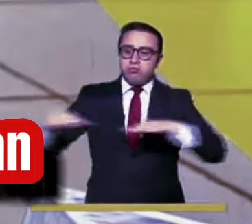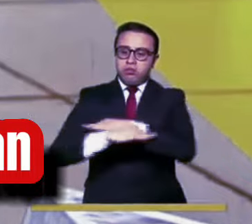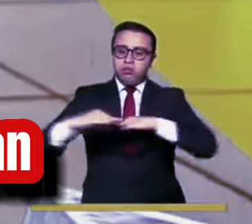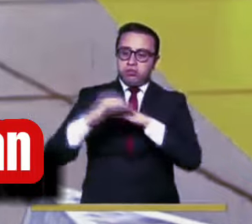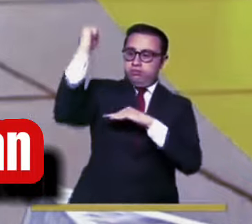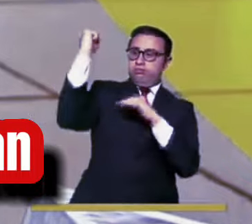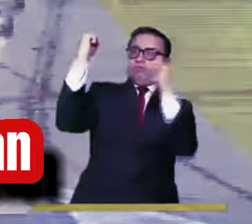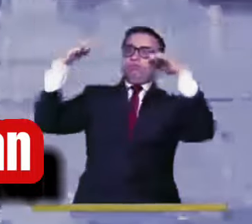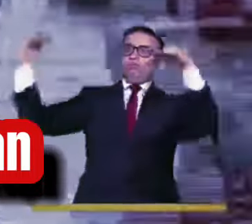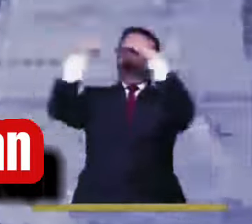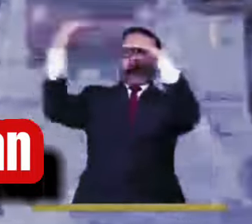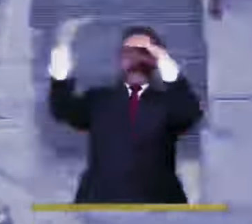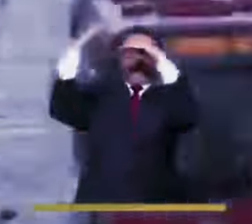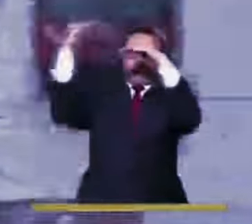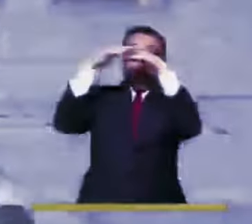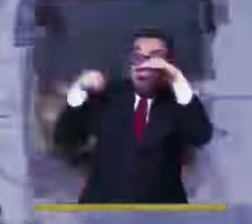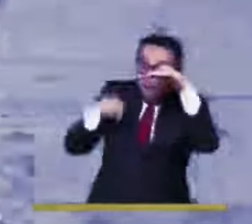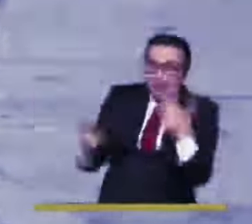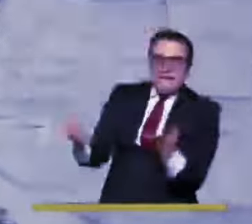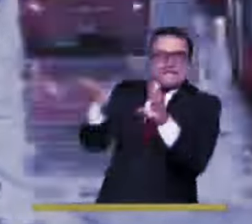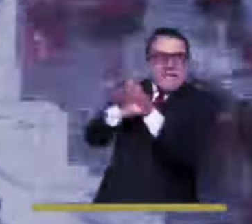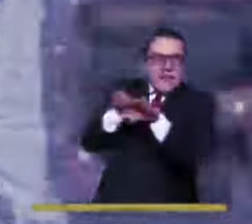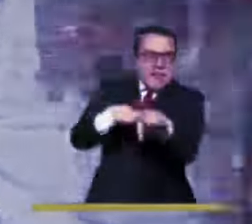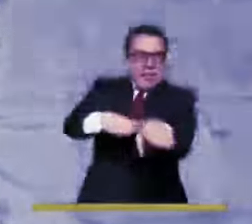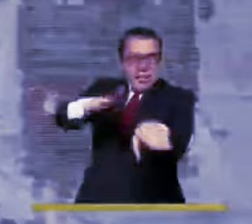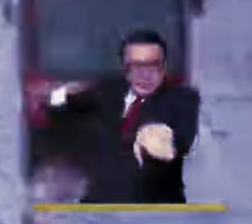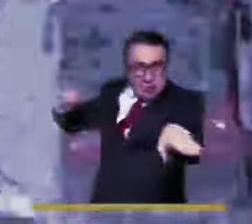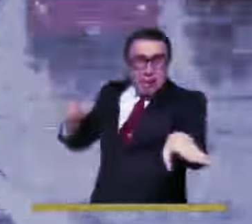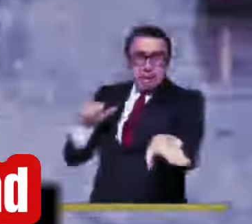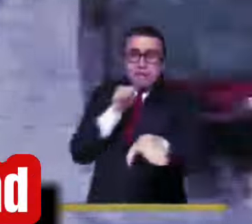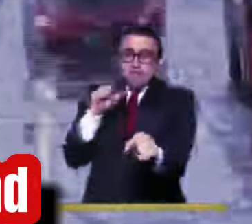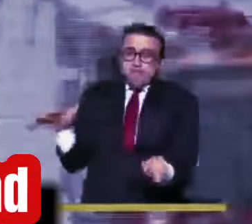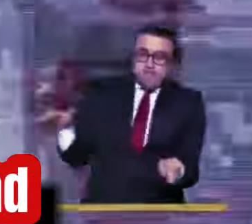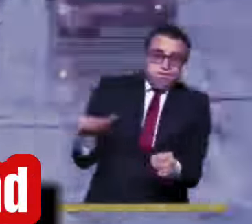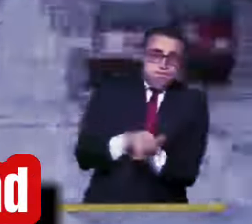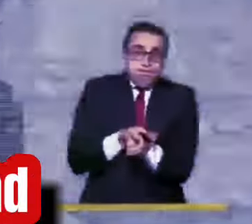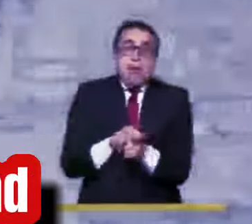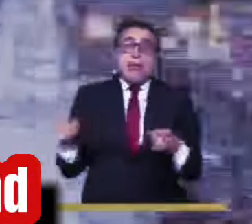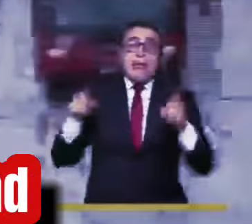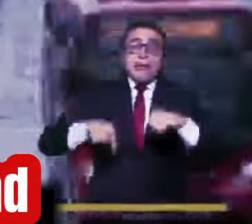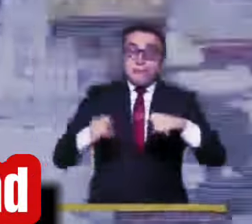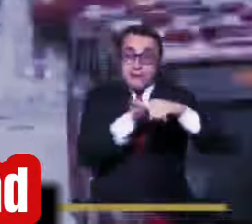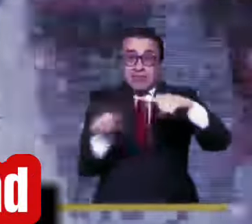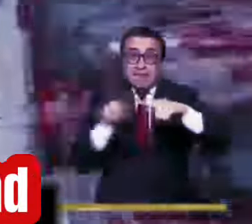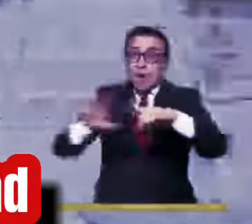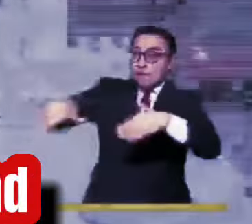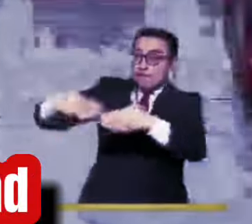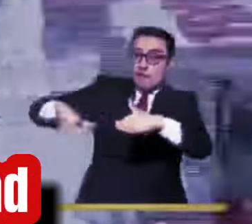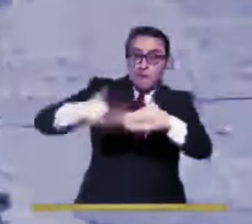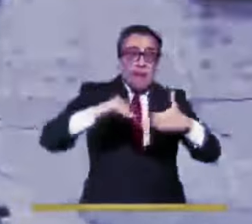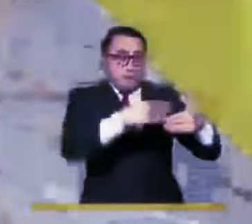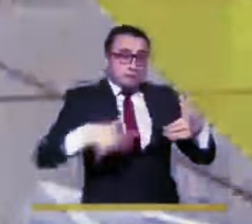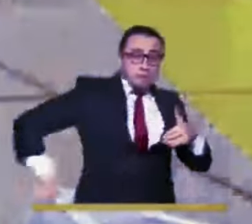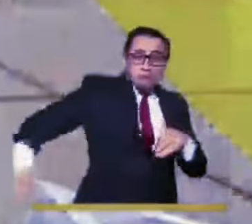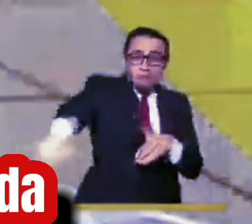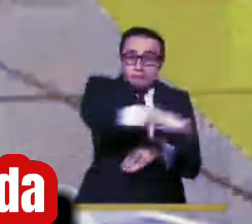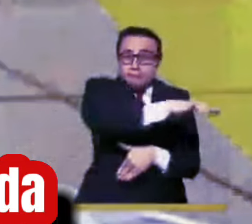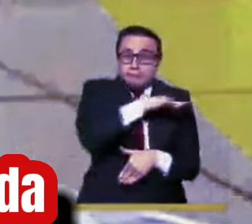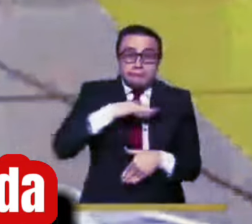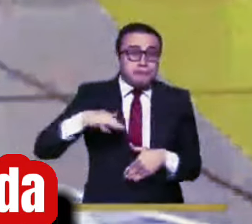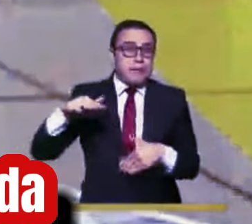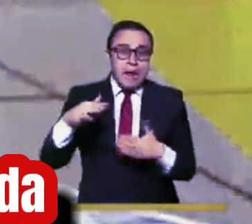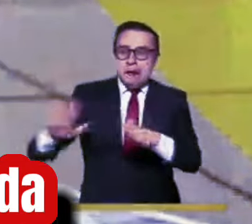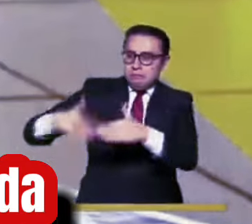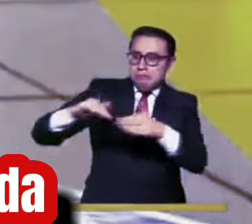que generan mayor congestión, trancones y cierre de estaciones del transporte masivo de toda la ciudad.